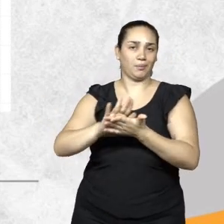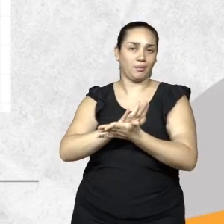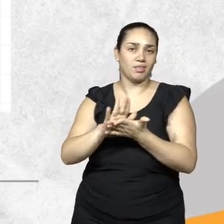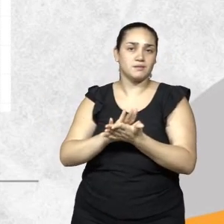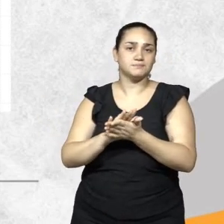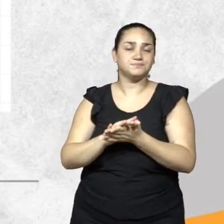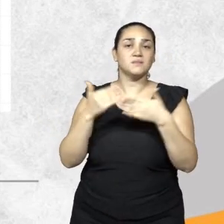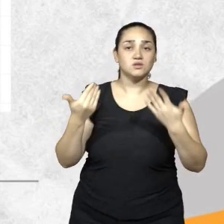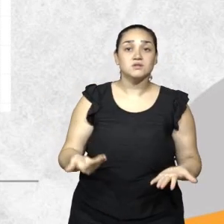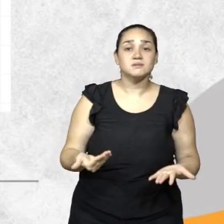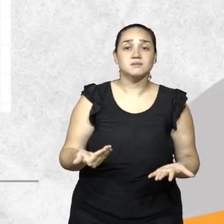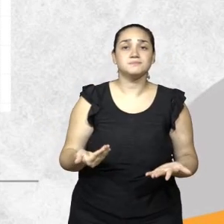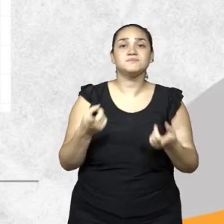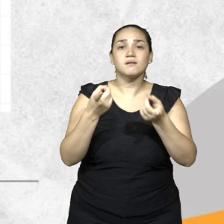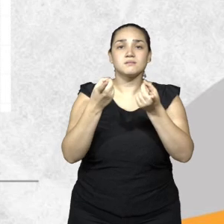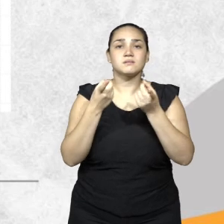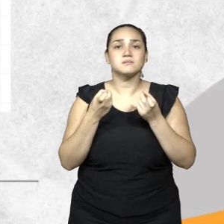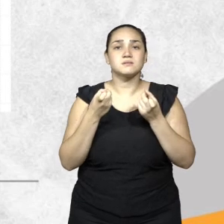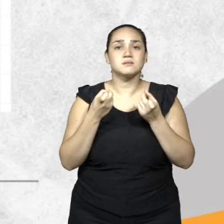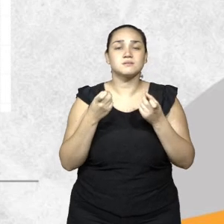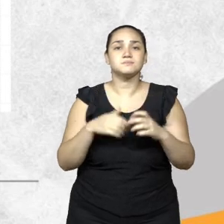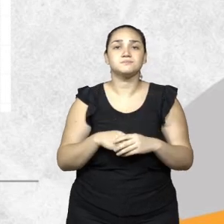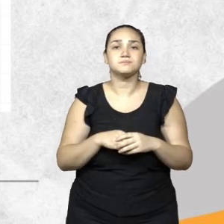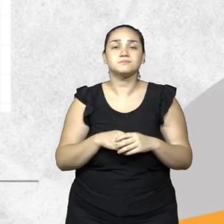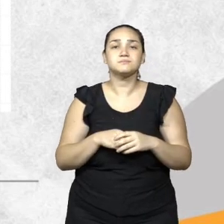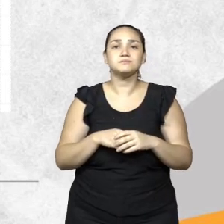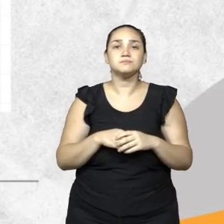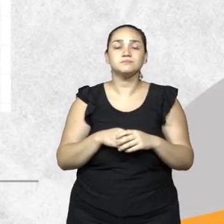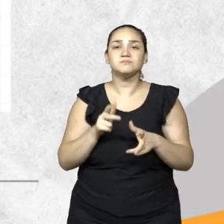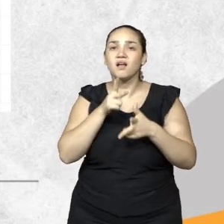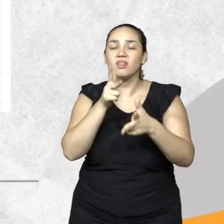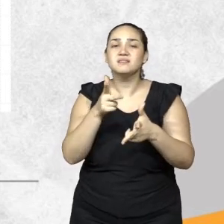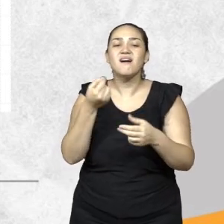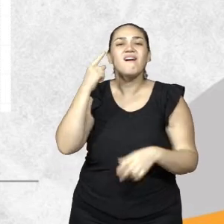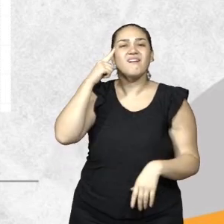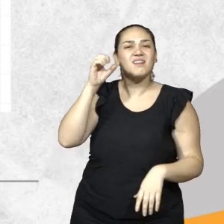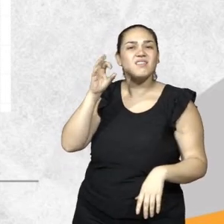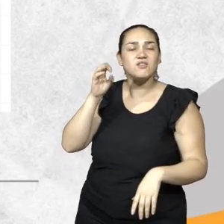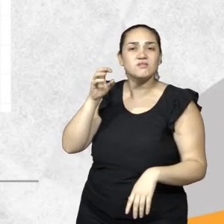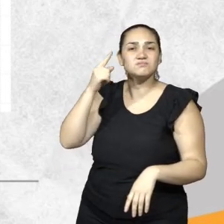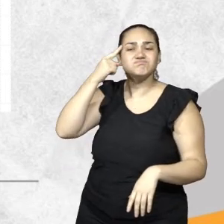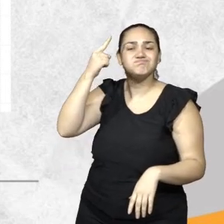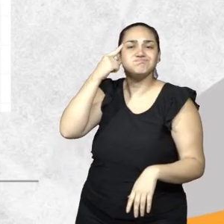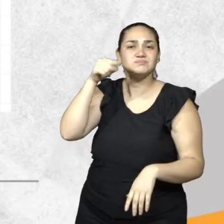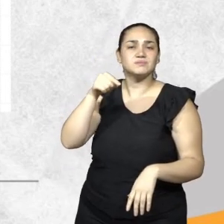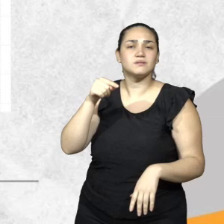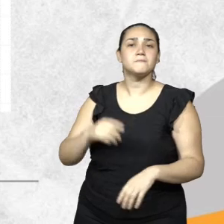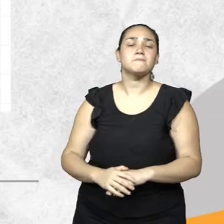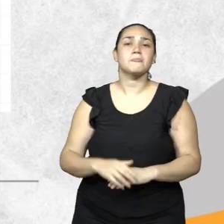tanto, es necesario incorporar criterios como los que nos decía Falvo: criterio de inocuidad, no